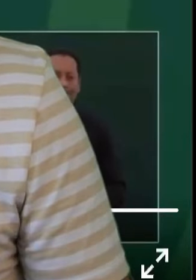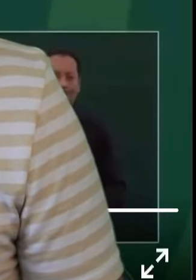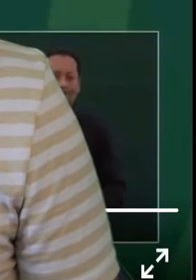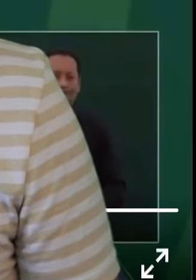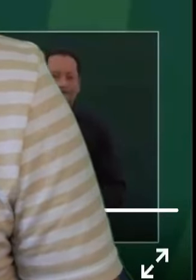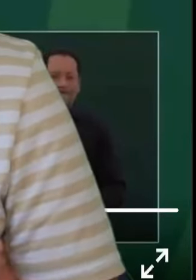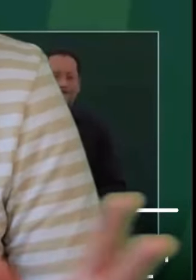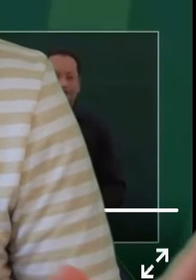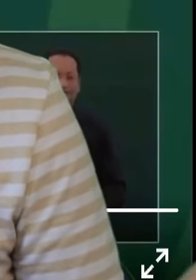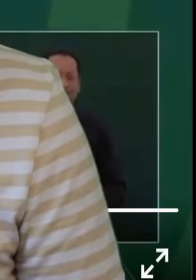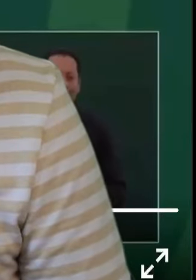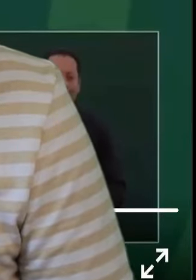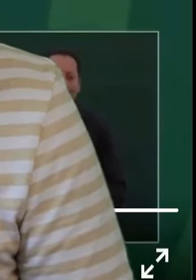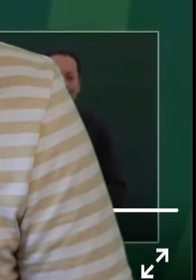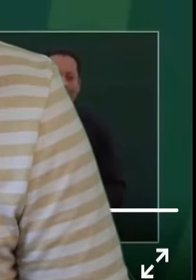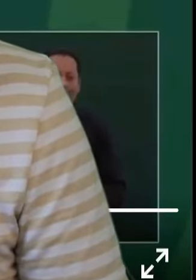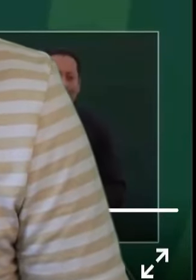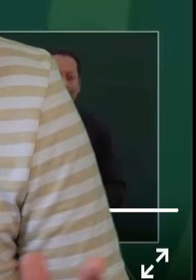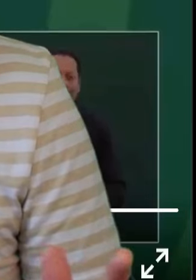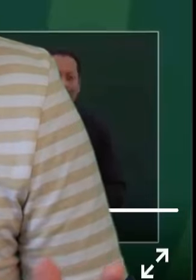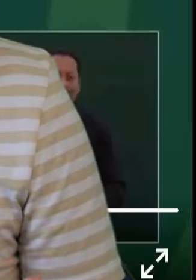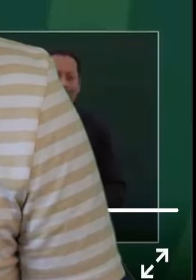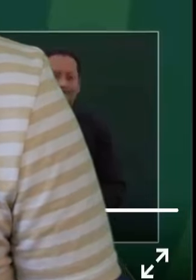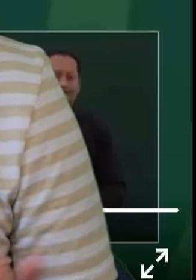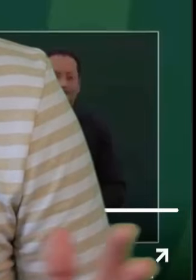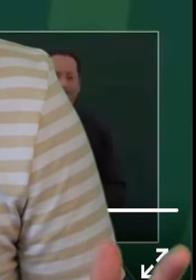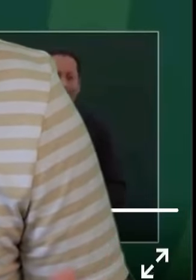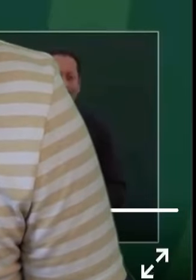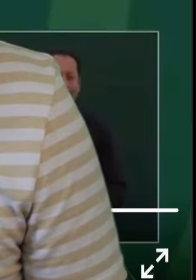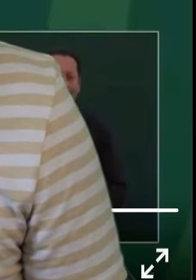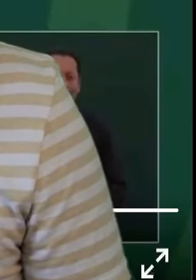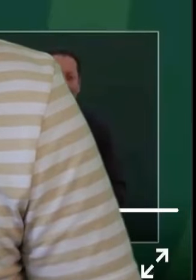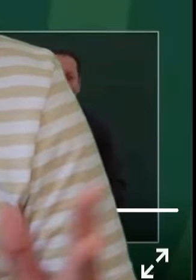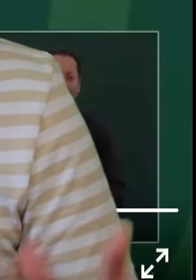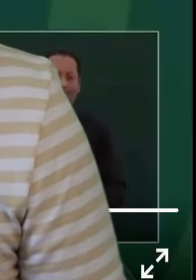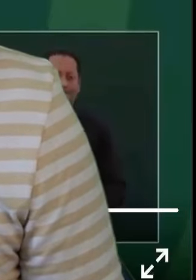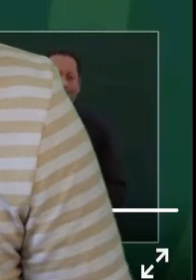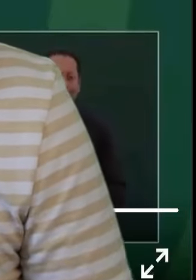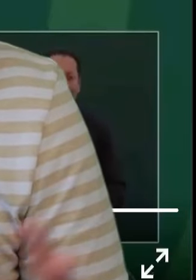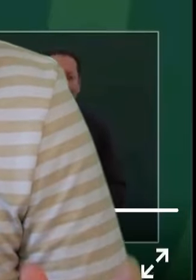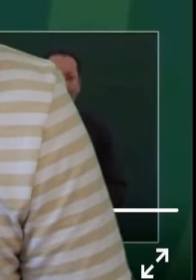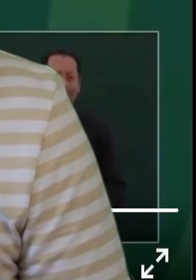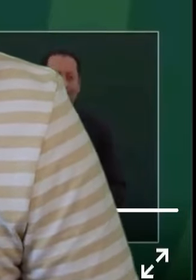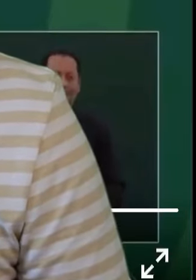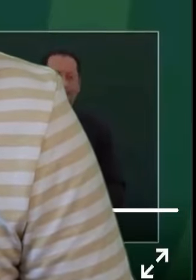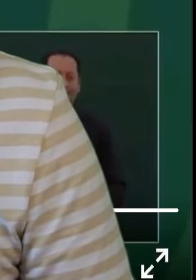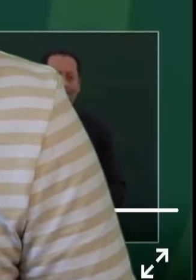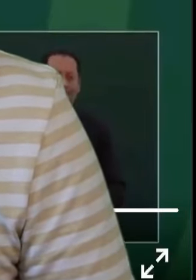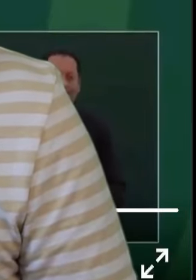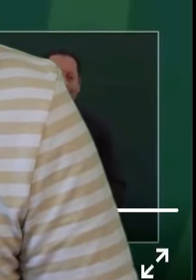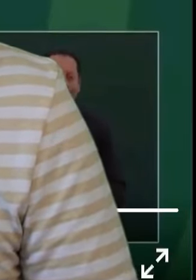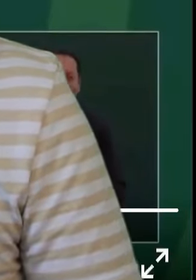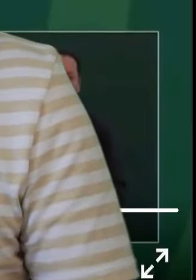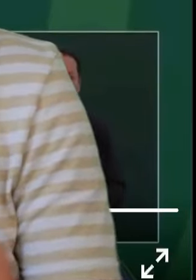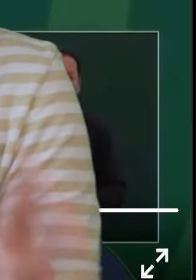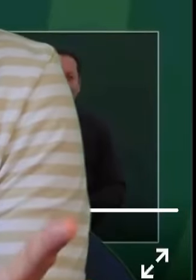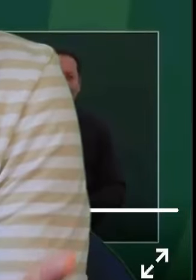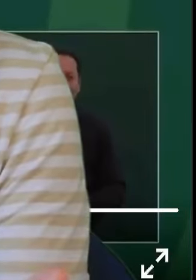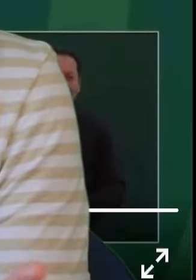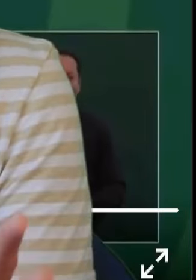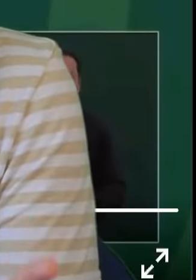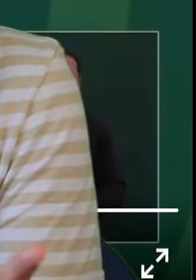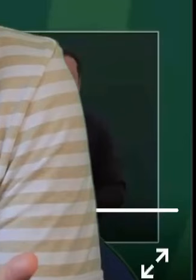este tipo de cosas sobre todo en Televisa y y se indignan y dicen wah es la misma corrupción de siempre y todo y